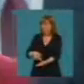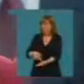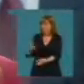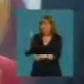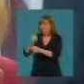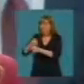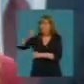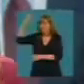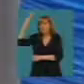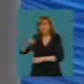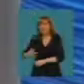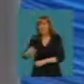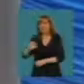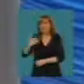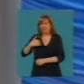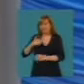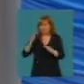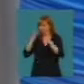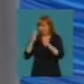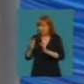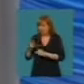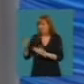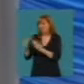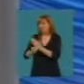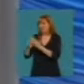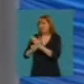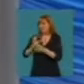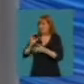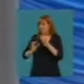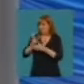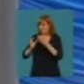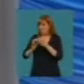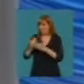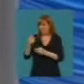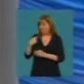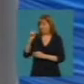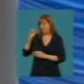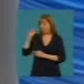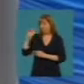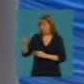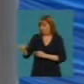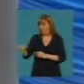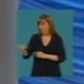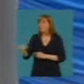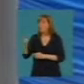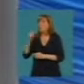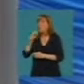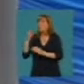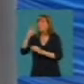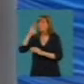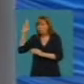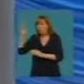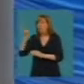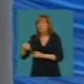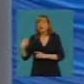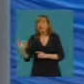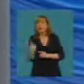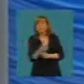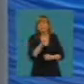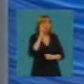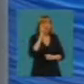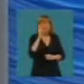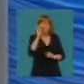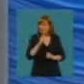desempeñar con lealtad y patriotismo el cargo de ministra de Industria, para el que habéis sido nombrada, cumpliendo y haciendo